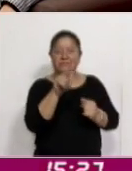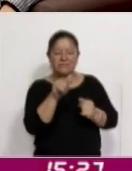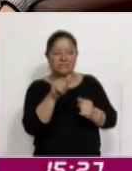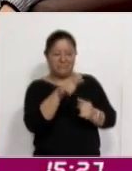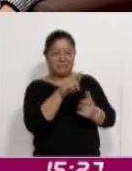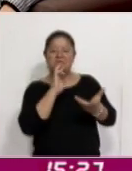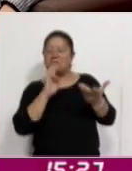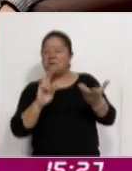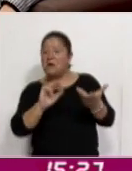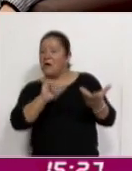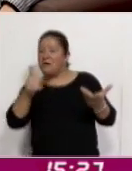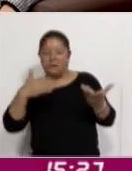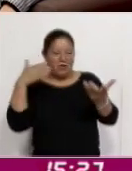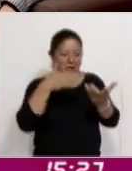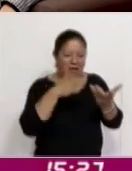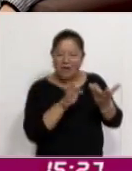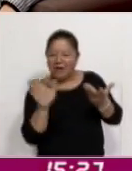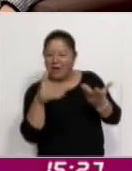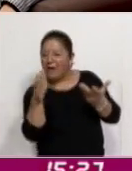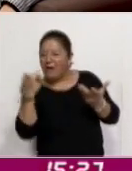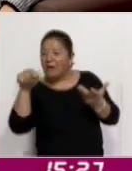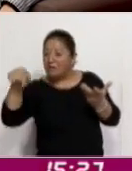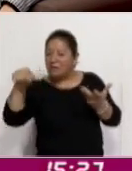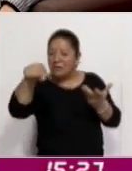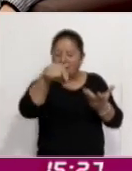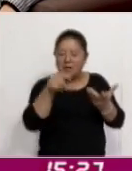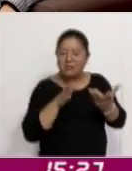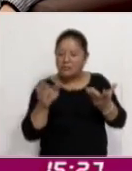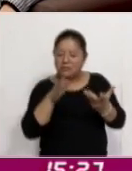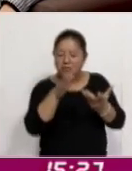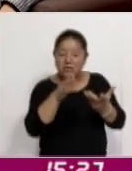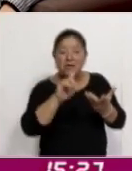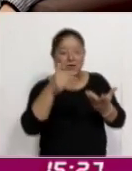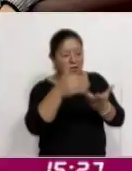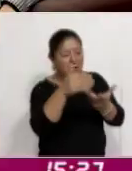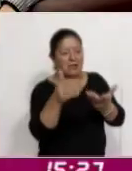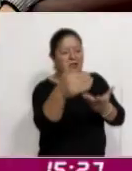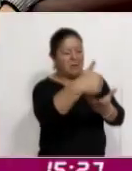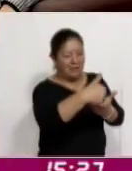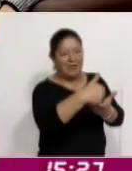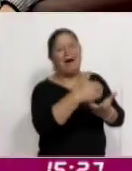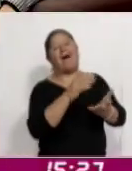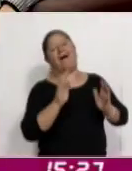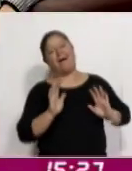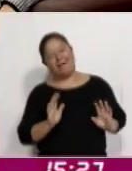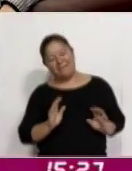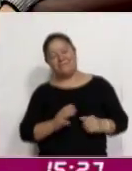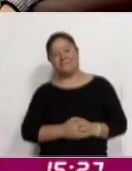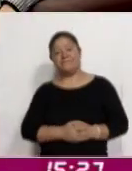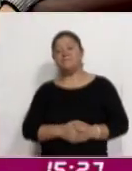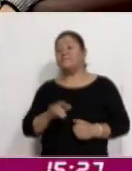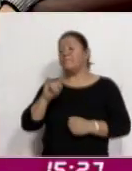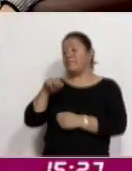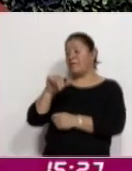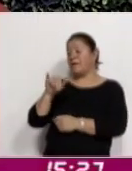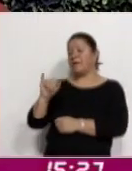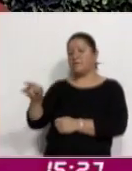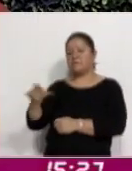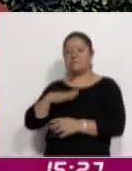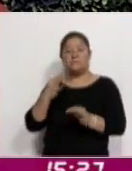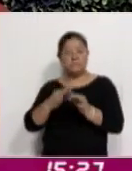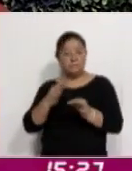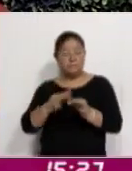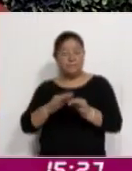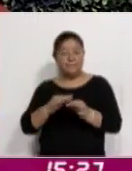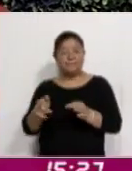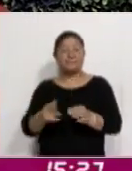cosa. Sí, las bases de la convocatoria del INAI eran puntuales. Se tenía que proteger